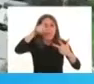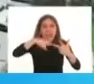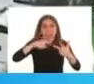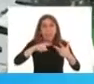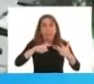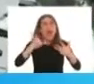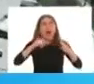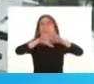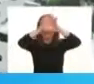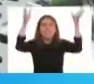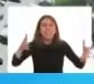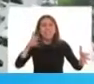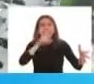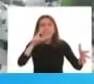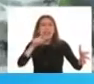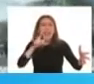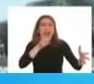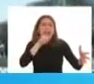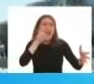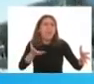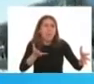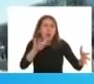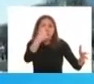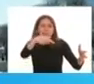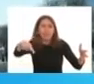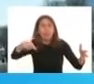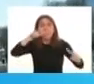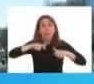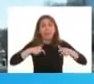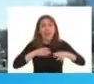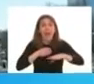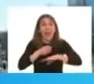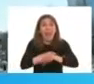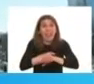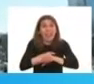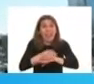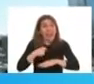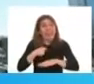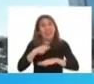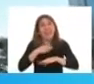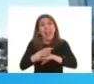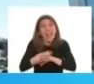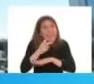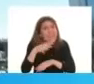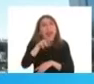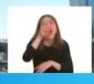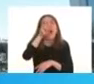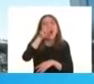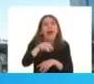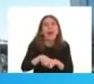la belleza que este centro cultural brinda, podía ver acá al hombre que tuvo la idea